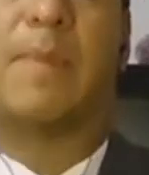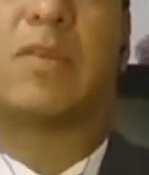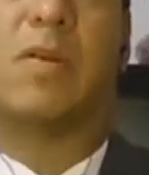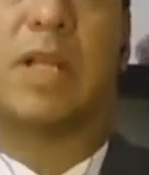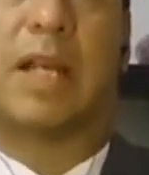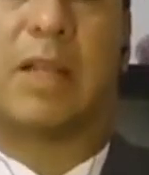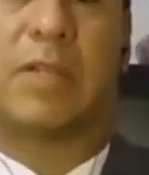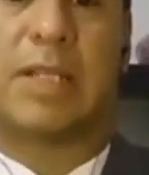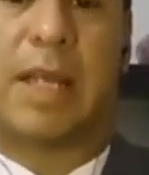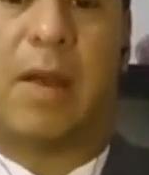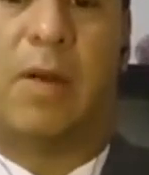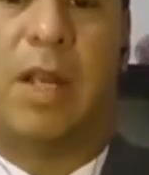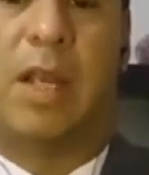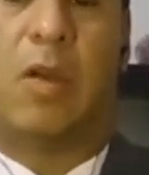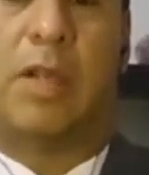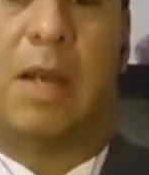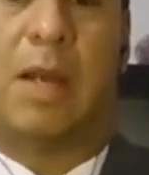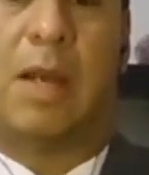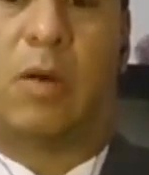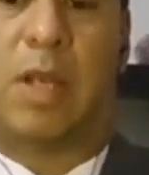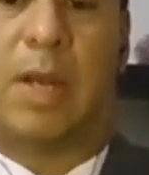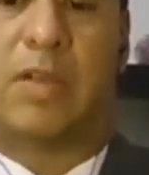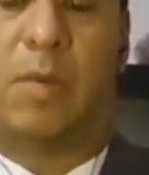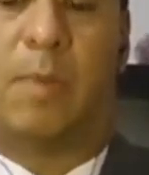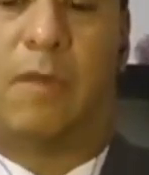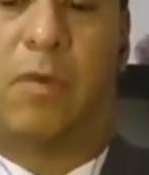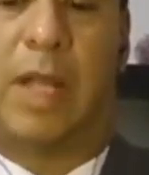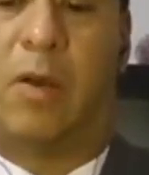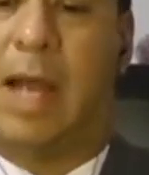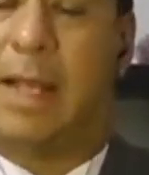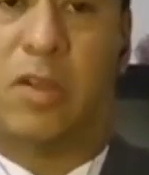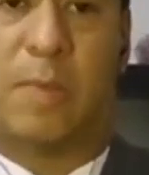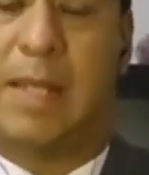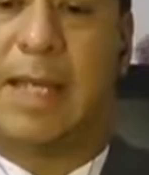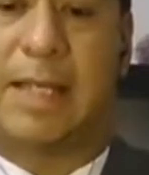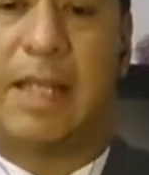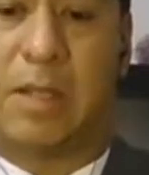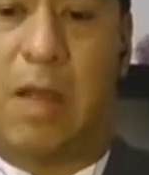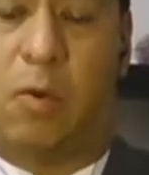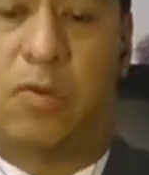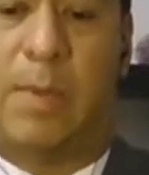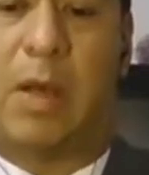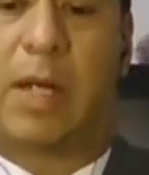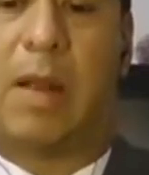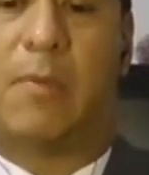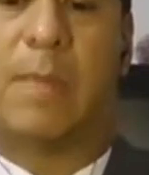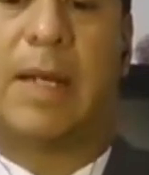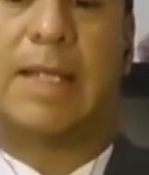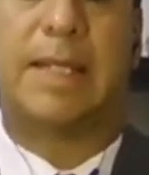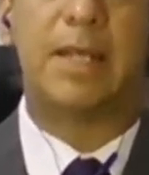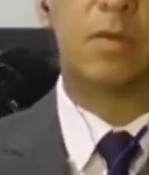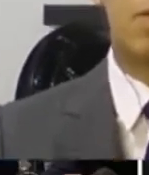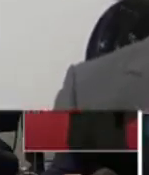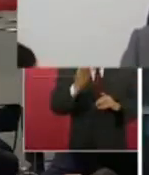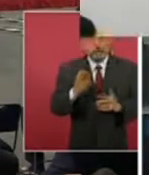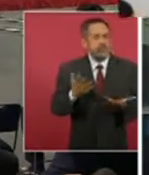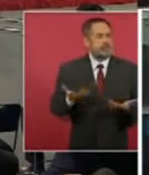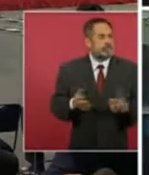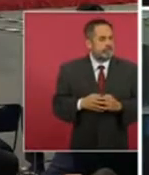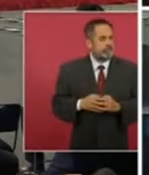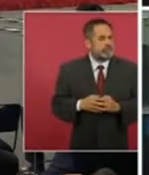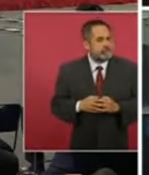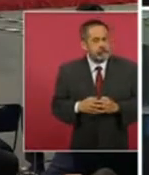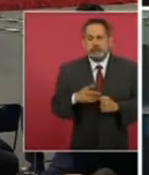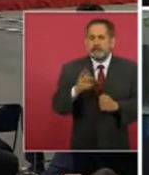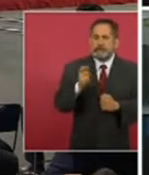finalmente así pasó, los energéticos estallaron y hoy tenemos una contaminación profunda, ¿no? Hay datos bien interesantes, justamente ahora que hablamos de mercancías, doctor. El